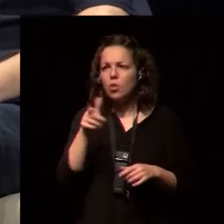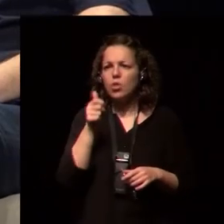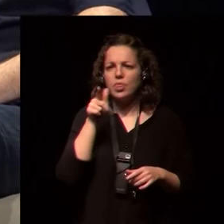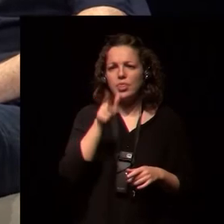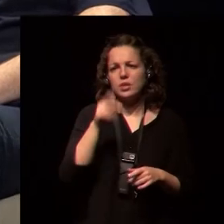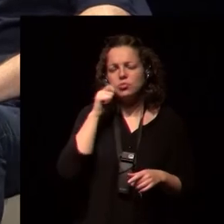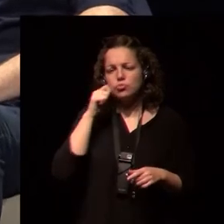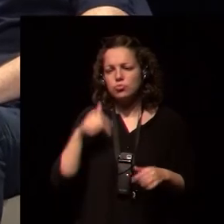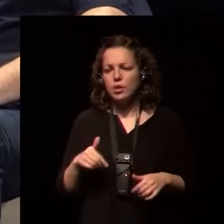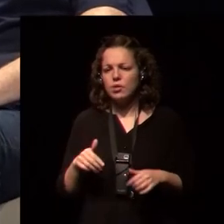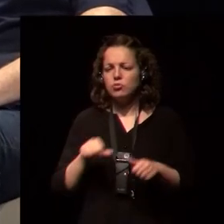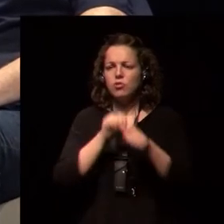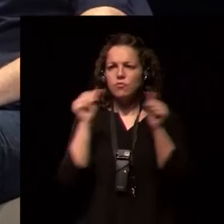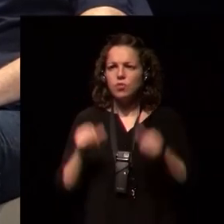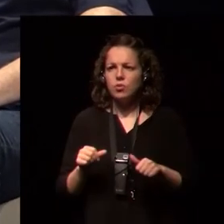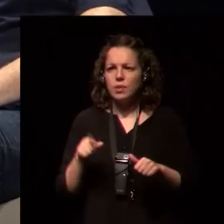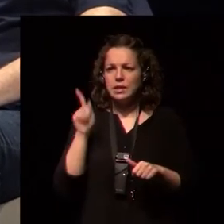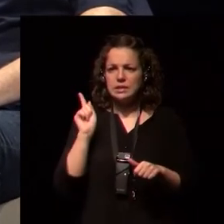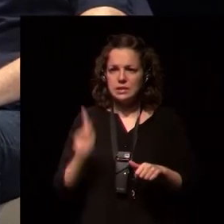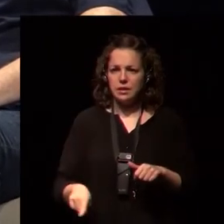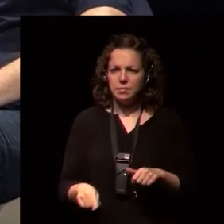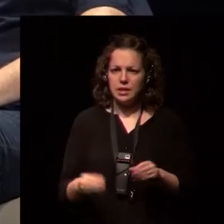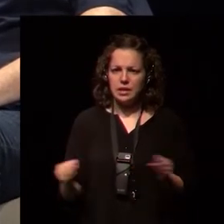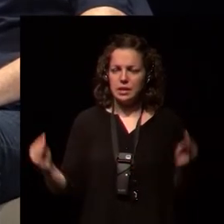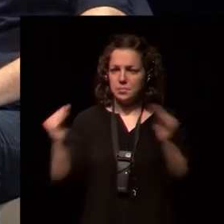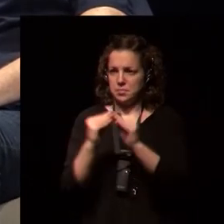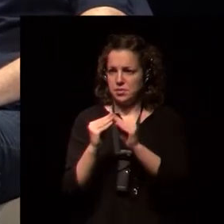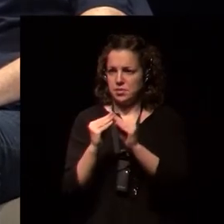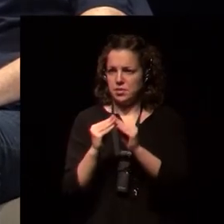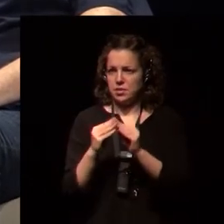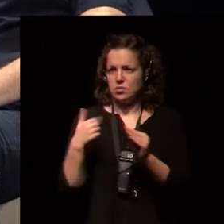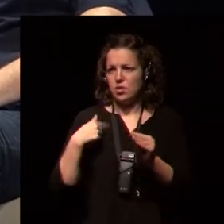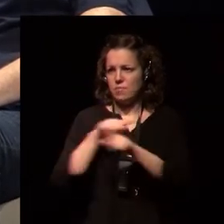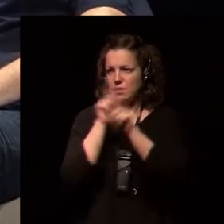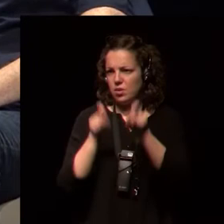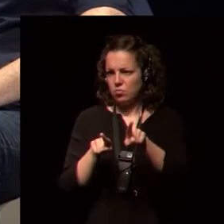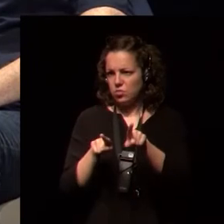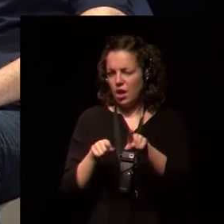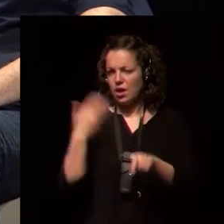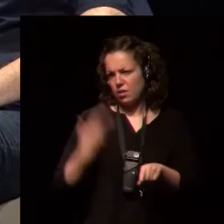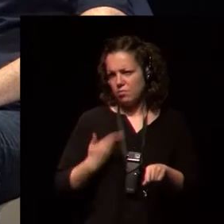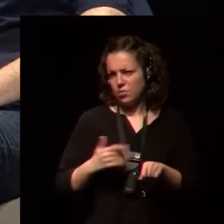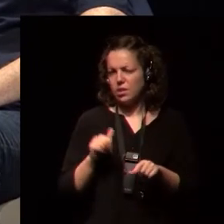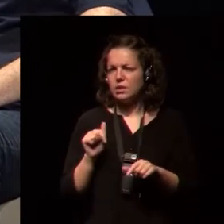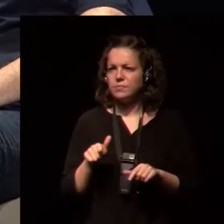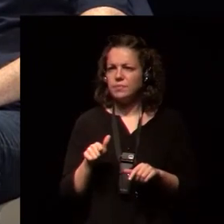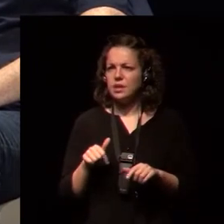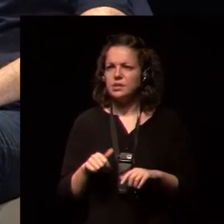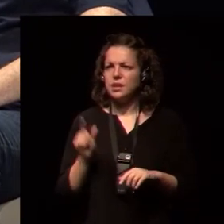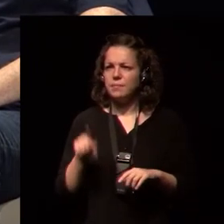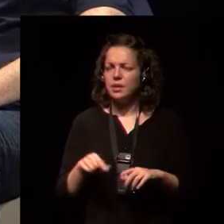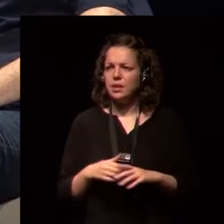humanos, de alguna manera, a la vez, posiblemente, y eso es la pregunta del millón, es que de alguna vez